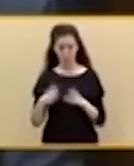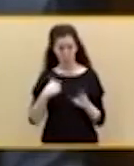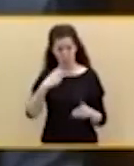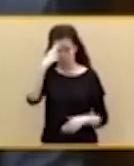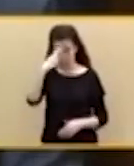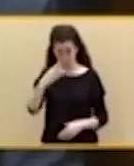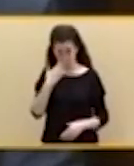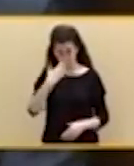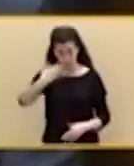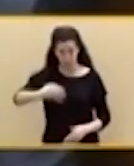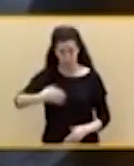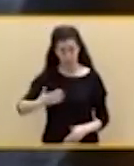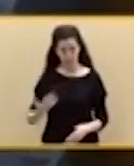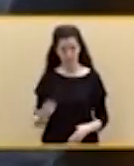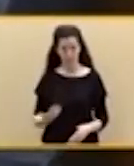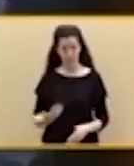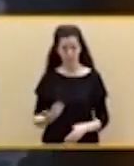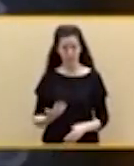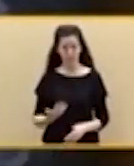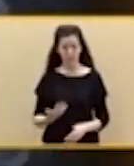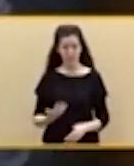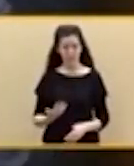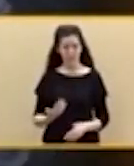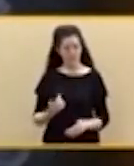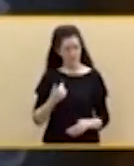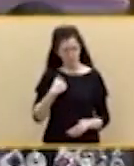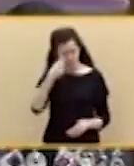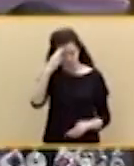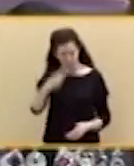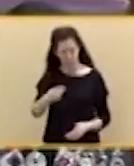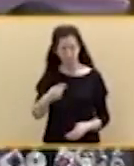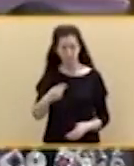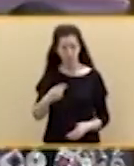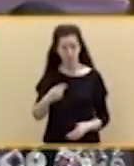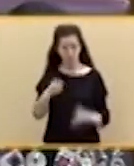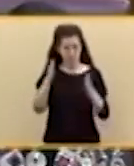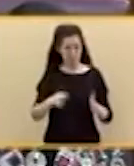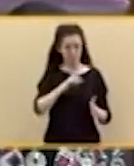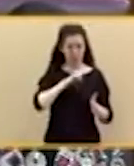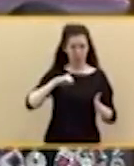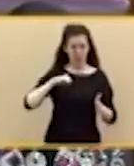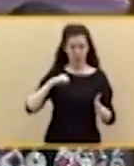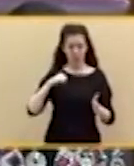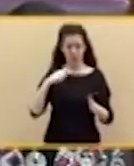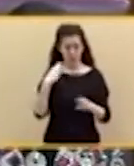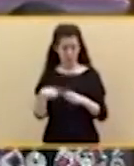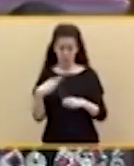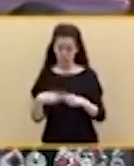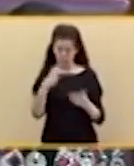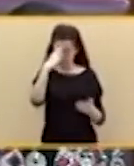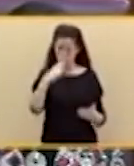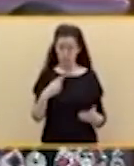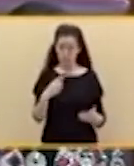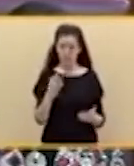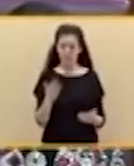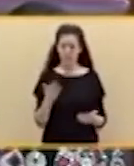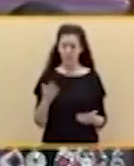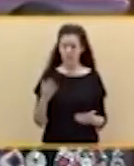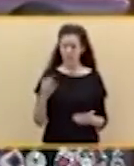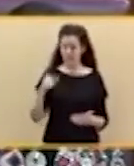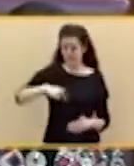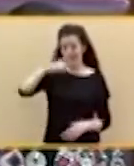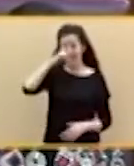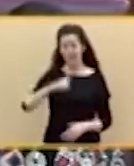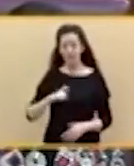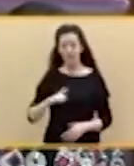alcanzar El pasado Ahora sí no es que lo alcanzó El futuro Lo alcanzó El pasado Y no puedo estar De acuerdo Con la llegada